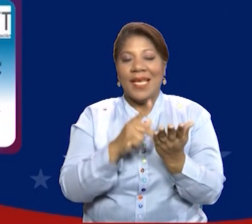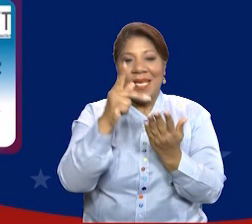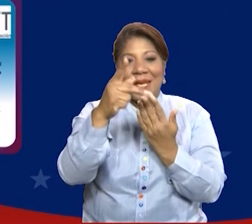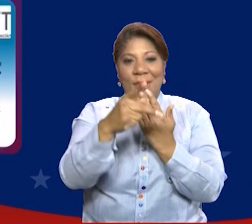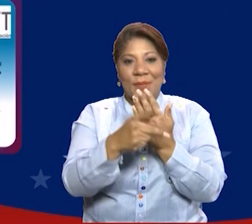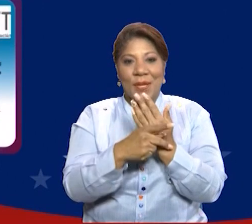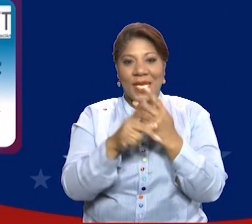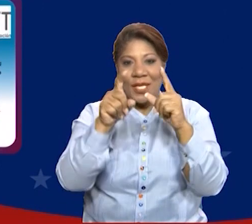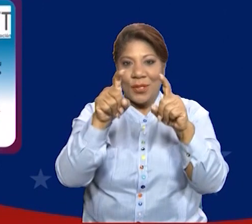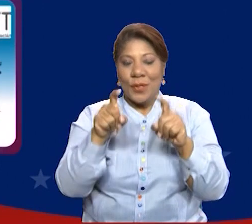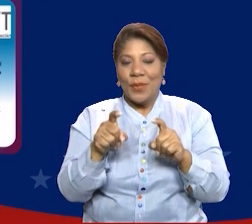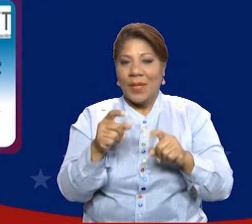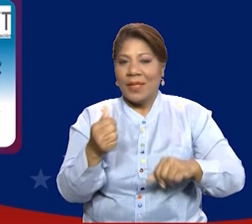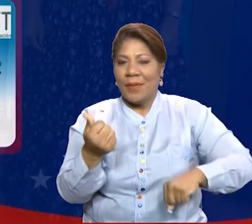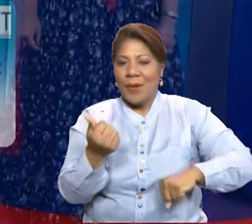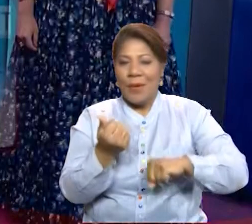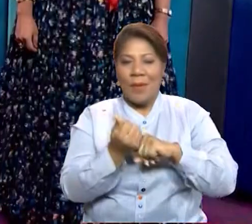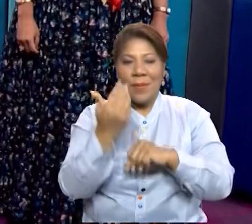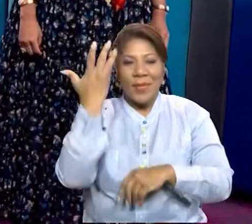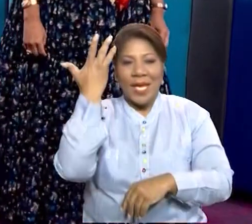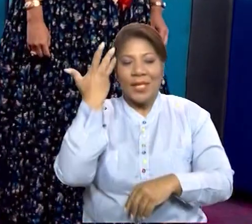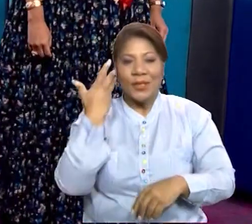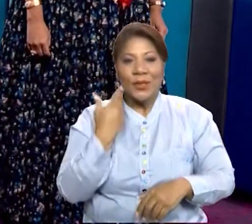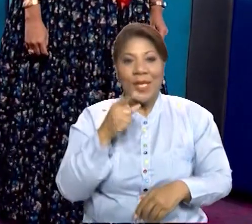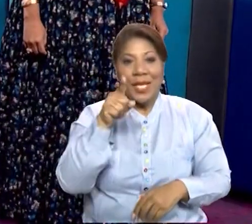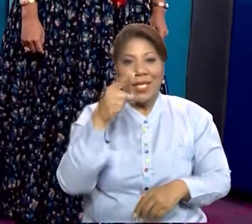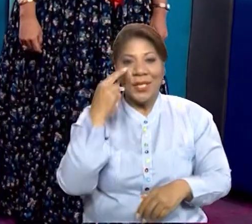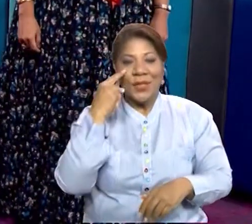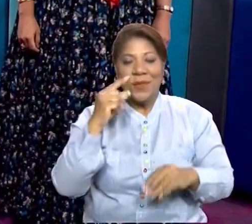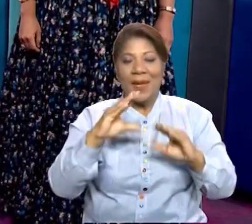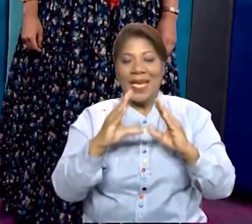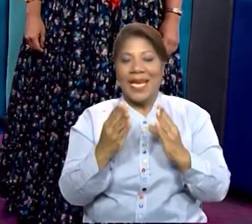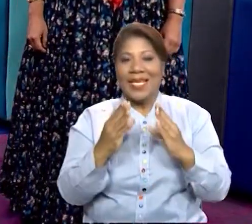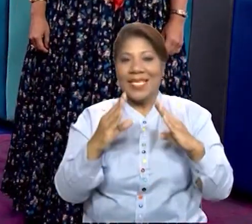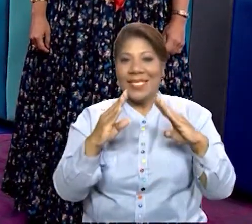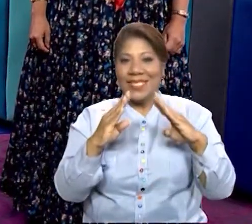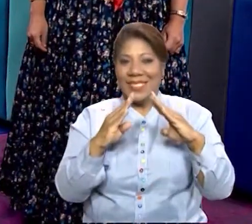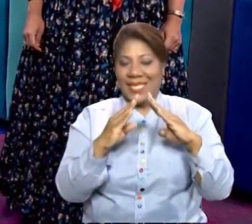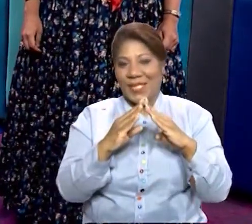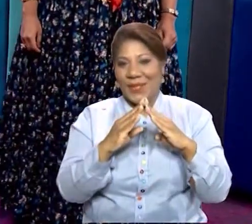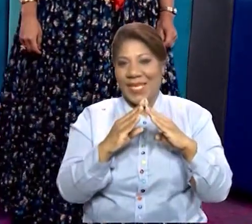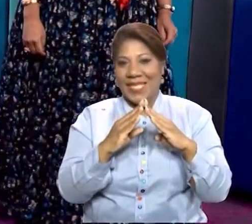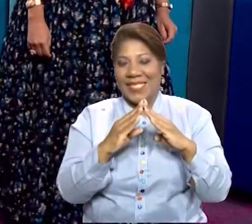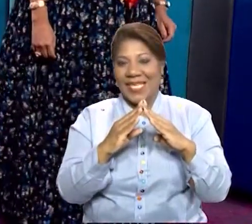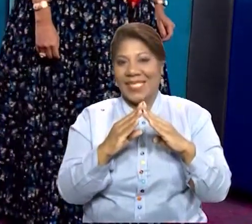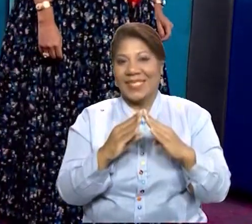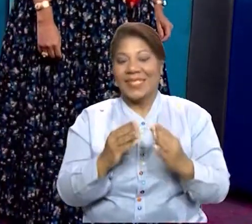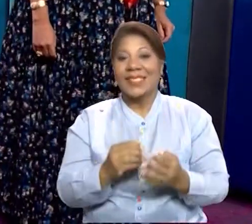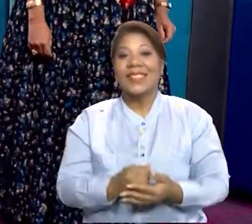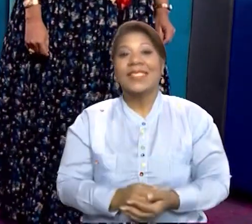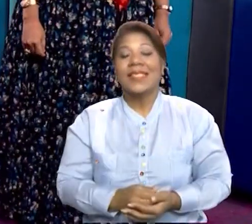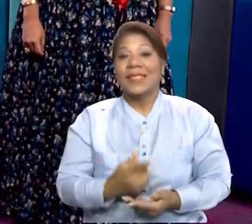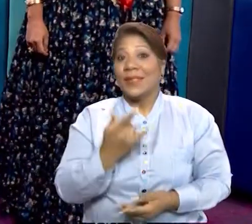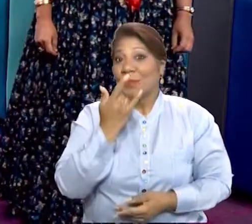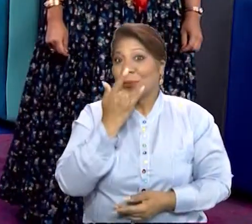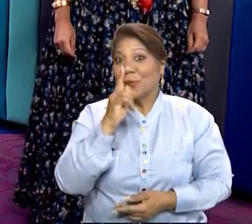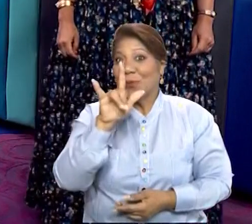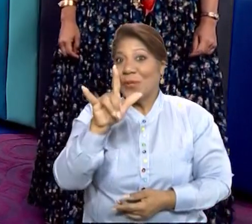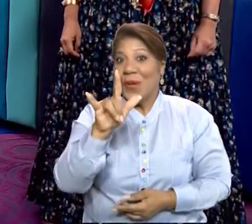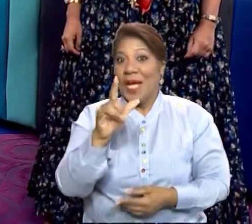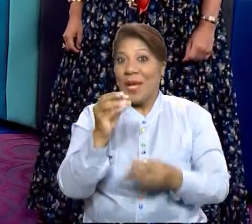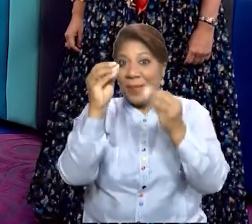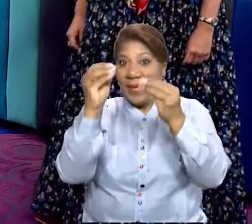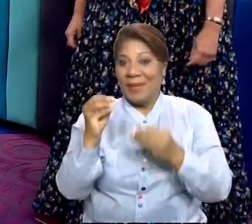hacen posible para que este proyecto del Ministerio de Educación llegue a cada uno de ustedes en sus casas. ¡Los amo! ¡Mua!